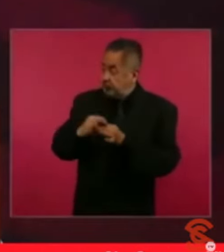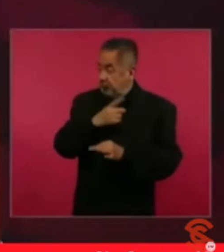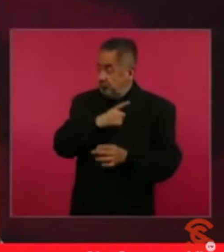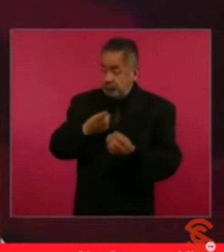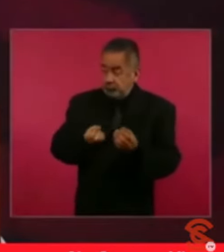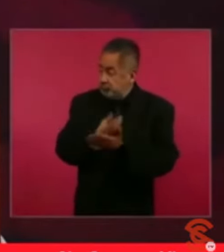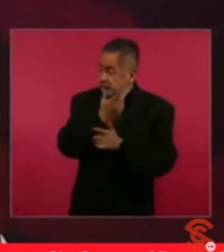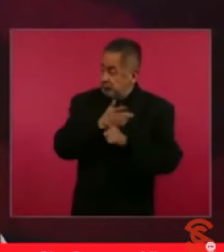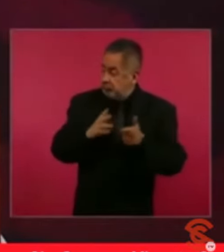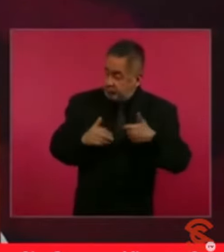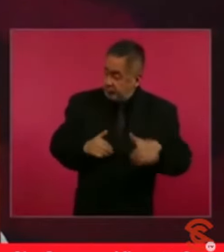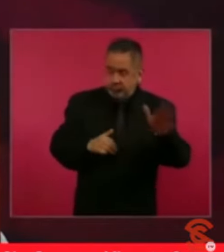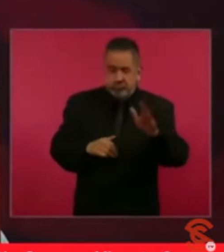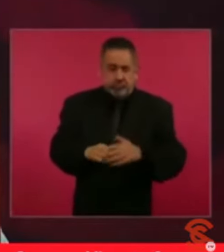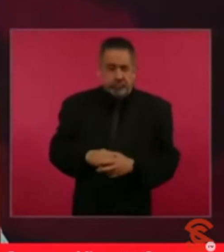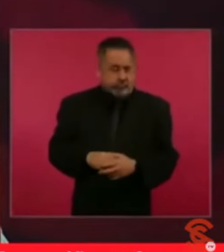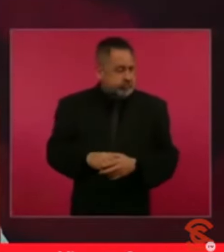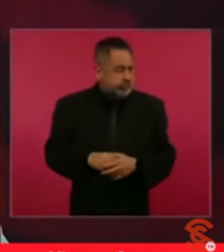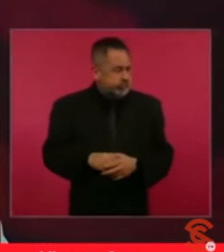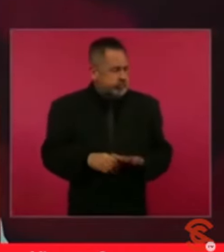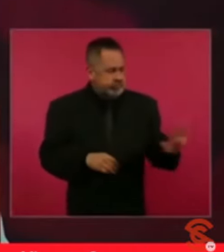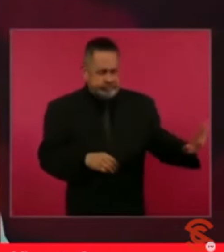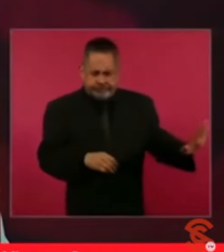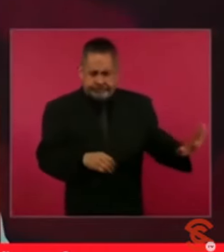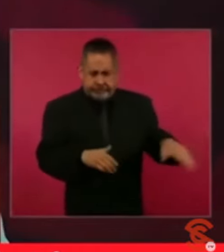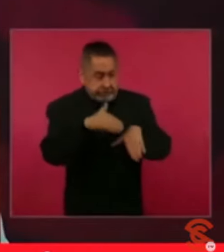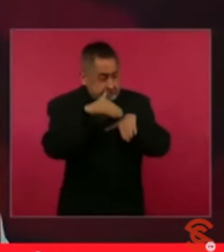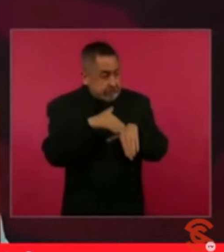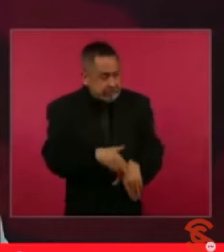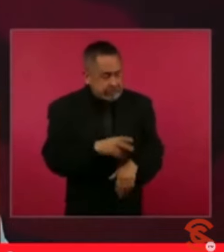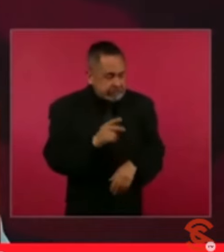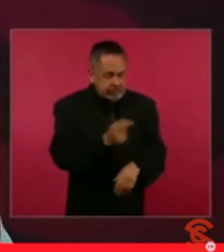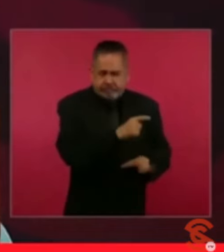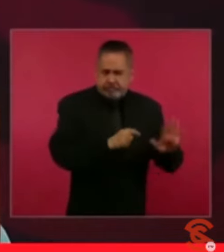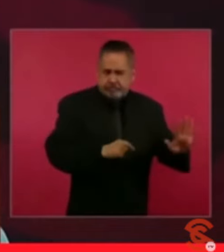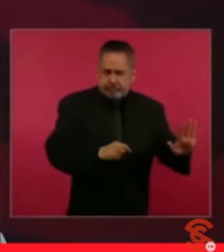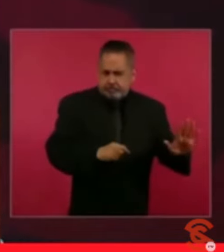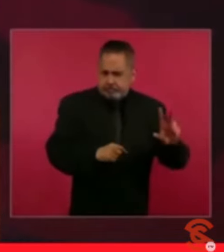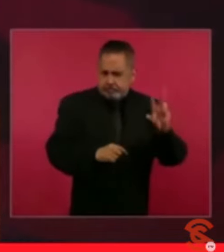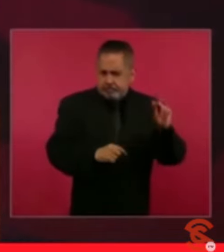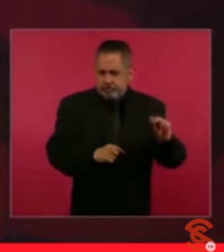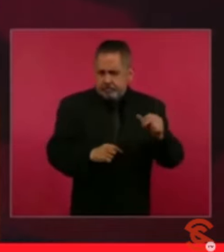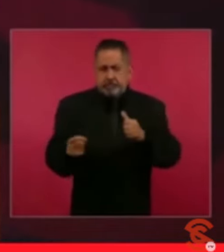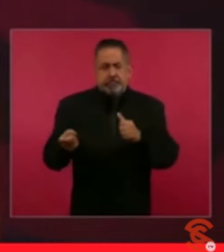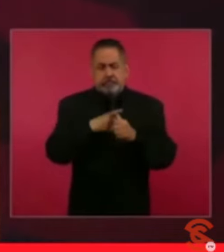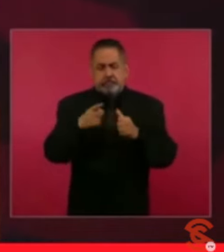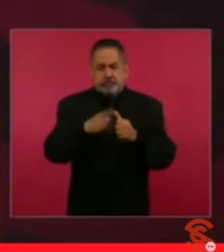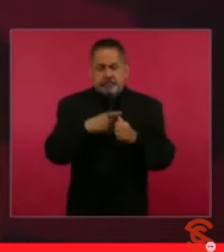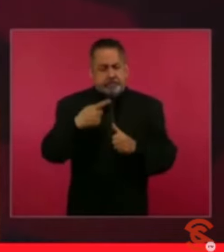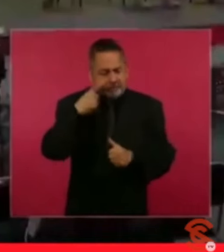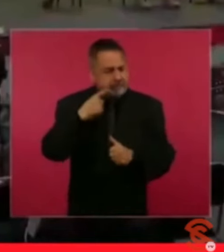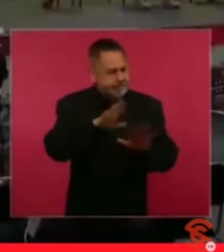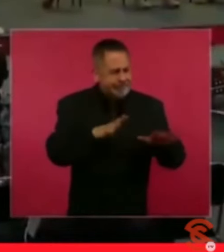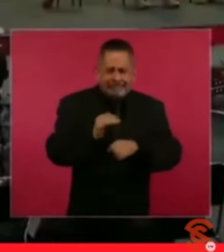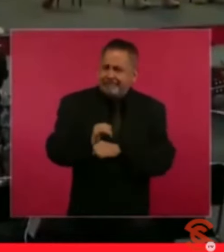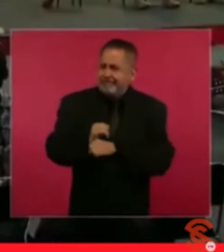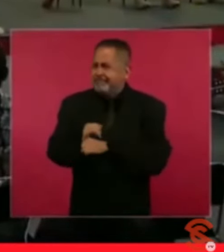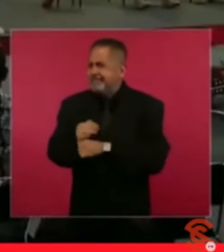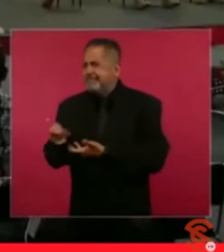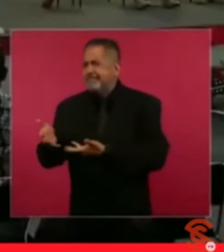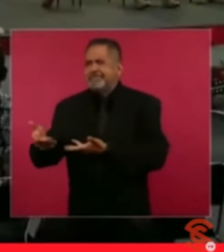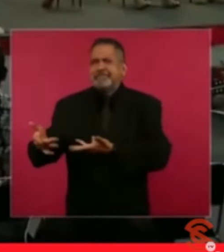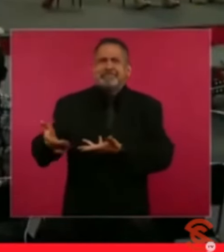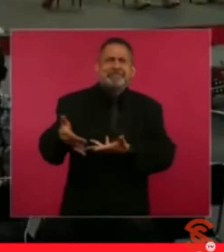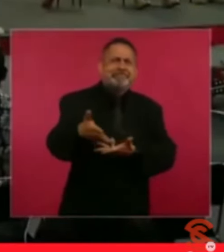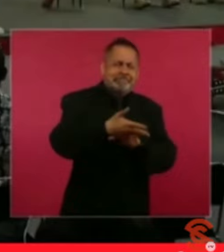determinó no acatar de inmediato para proceder a copiar toda la información